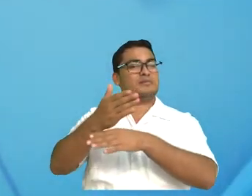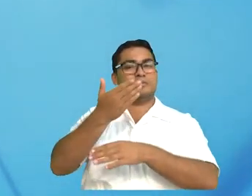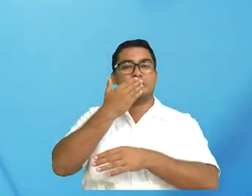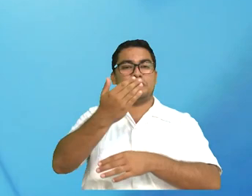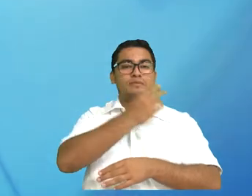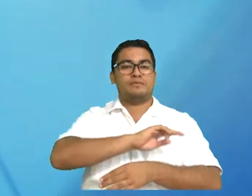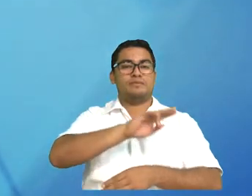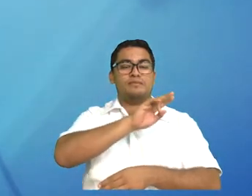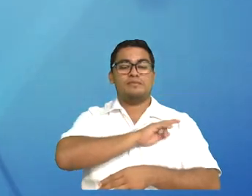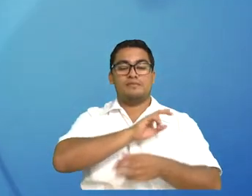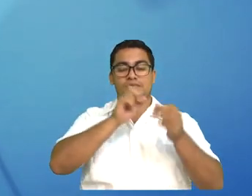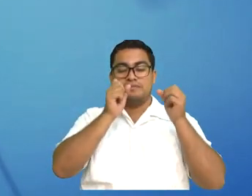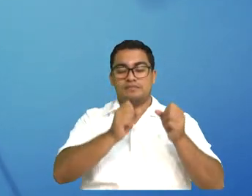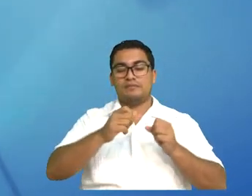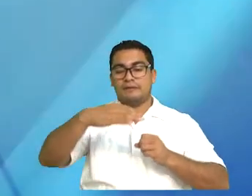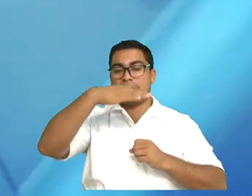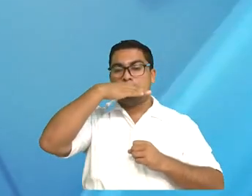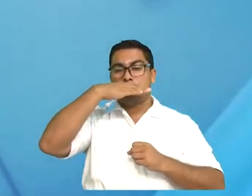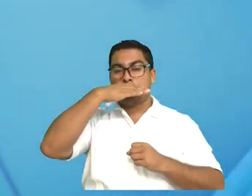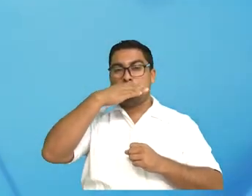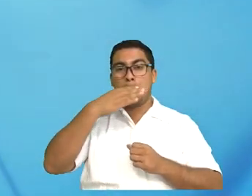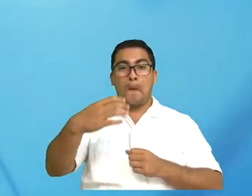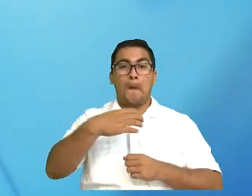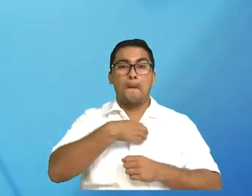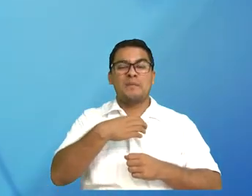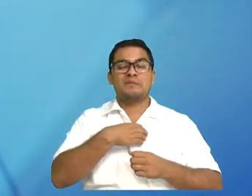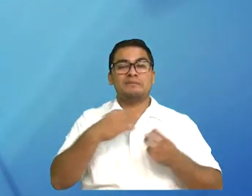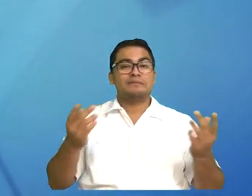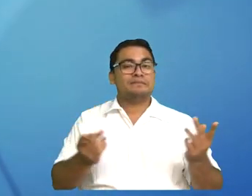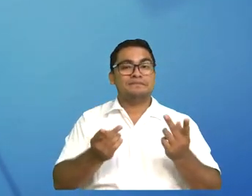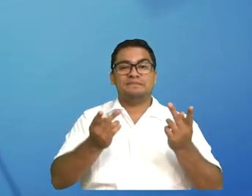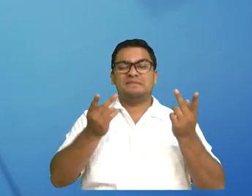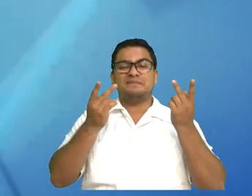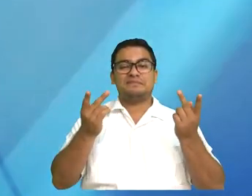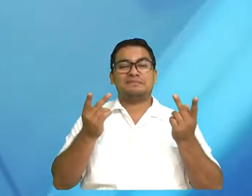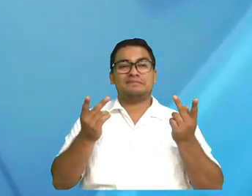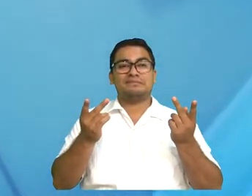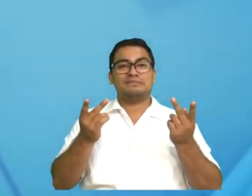militante sandinista que se entregó